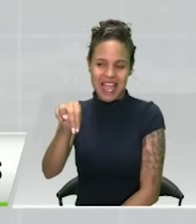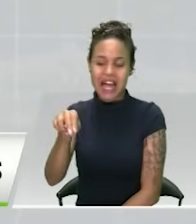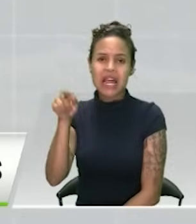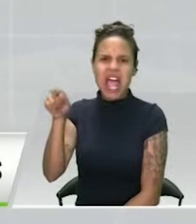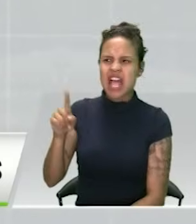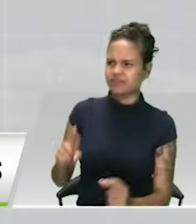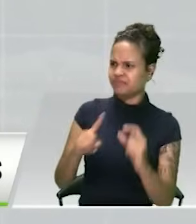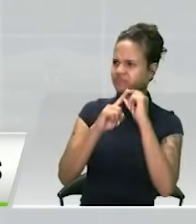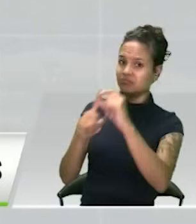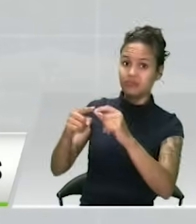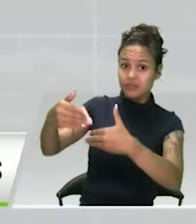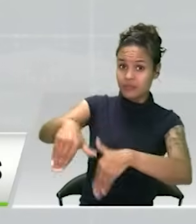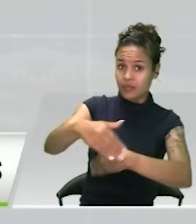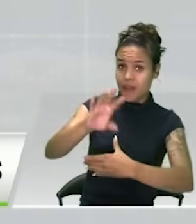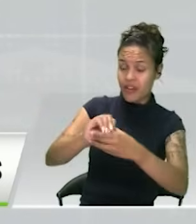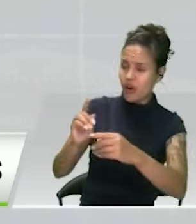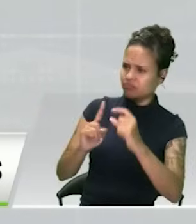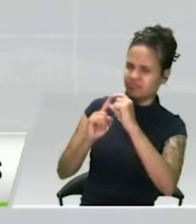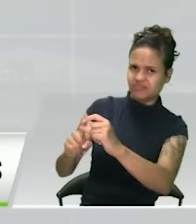pasillos de la corporación.